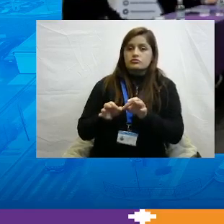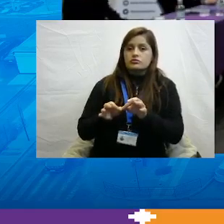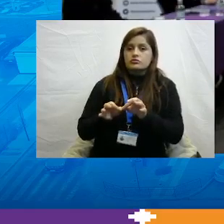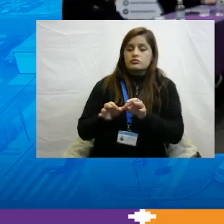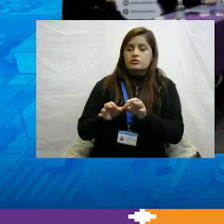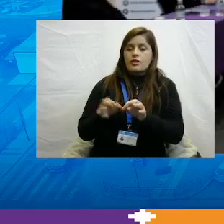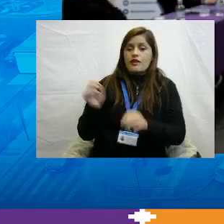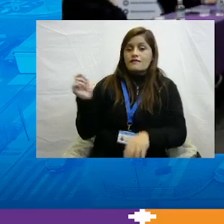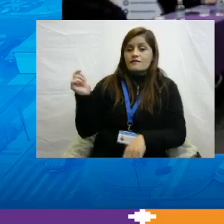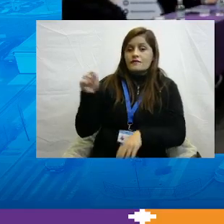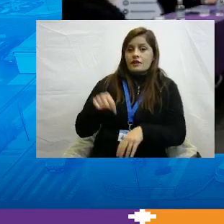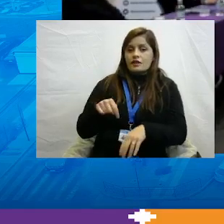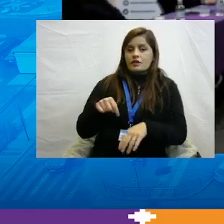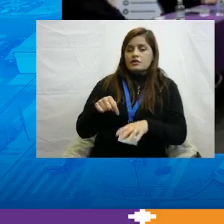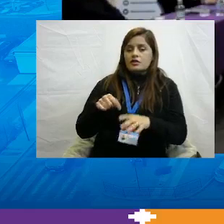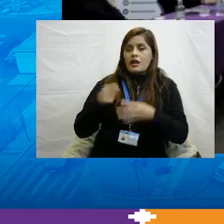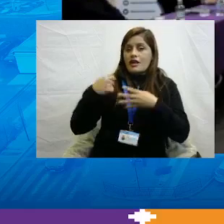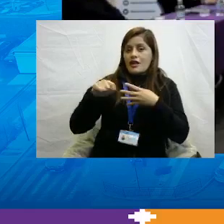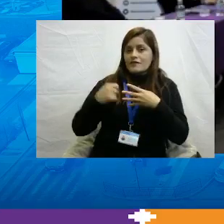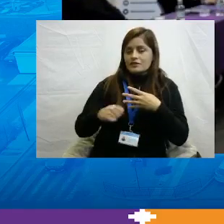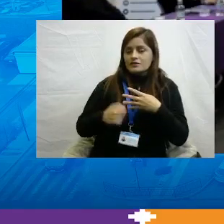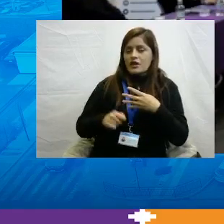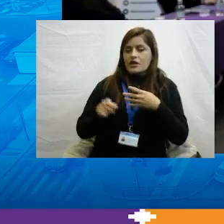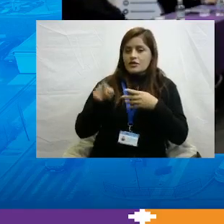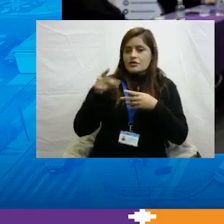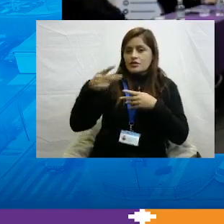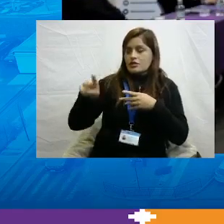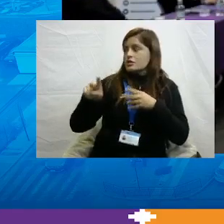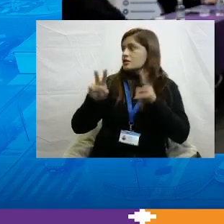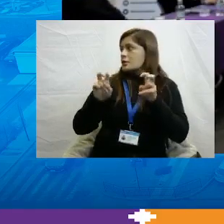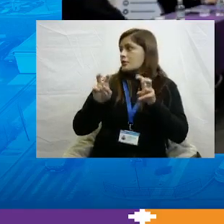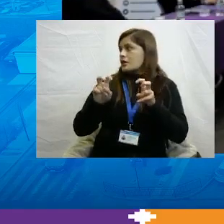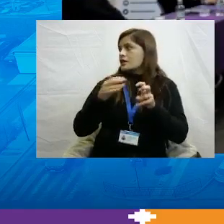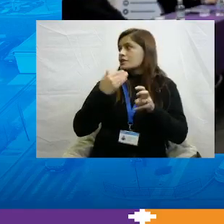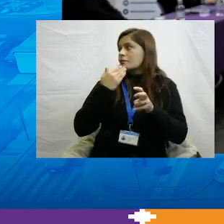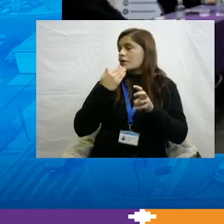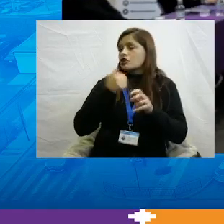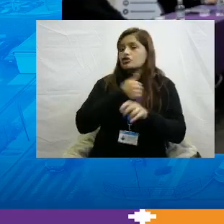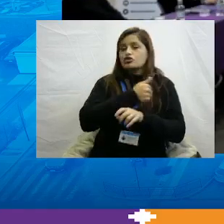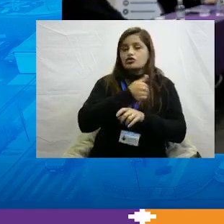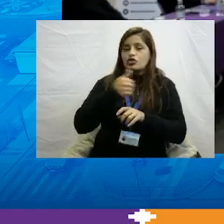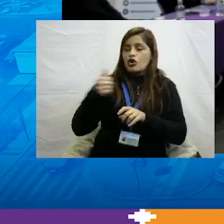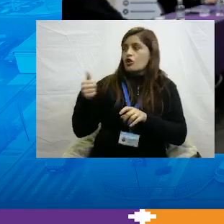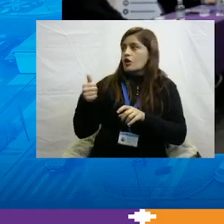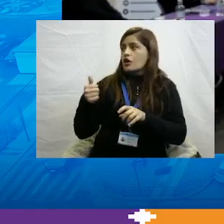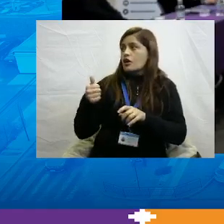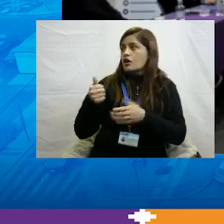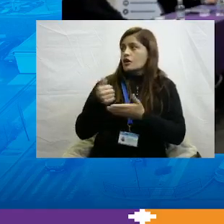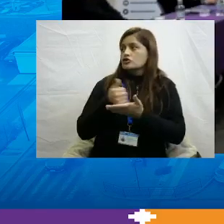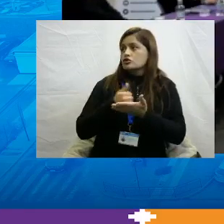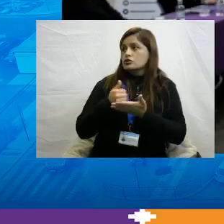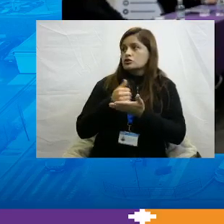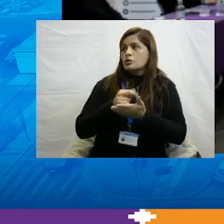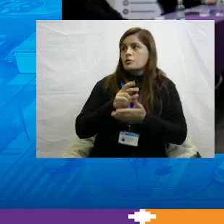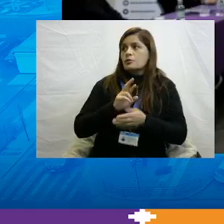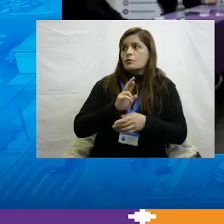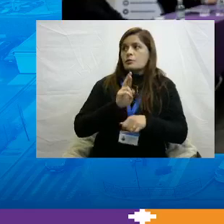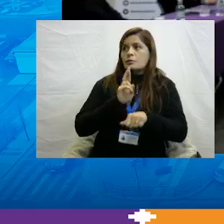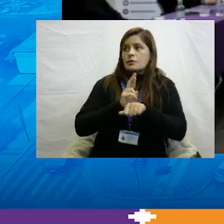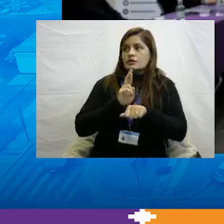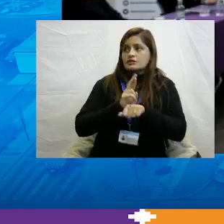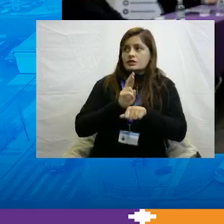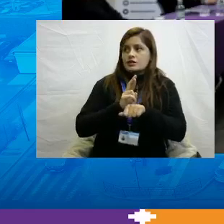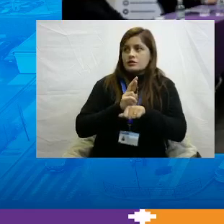también jurídicamente este caso, y también a toda la asociación por representar también a don Sergio. Muchas